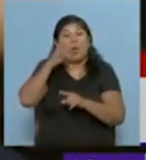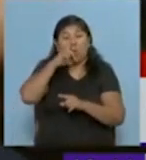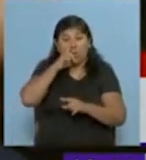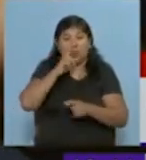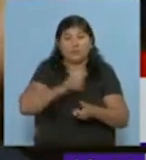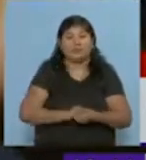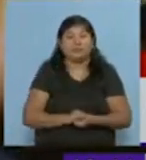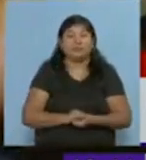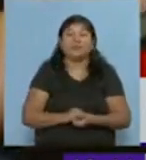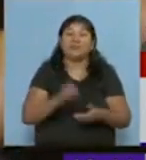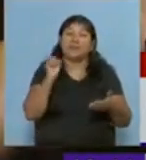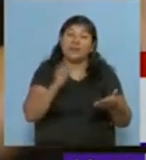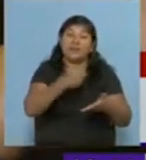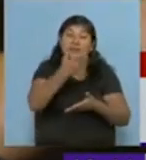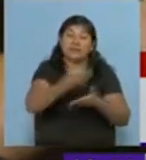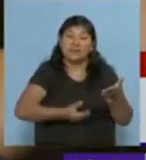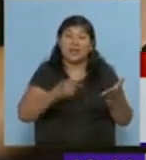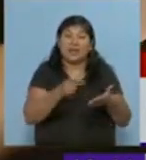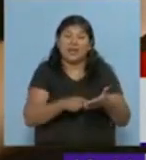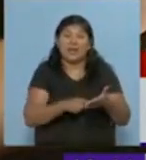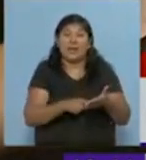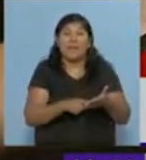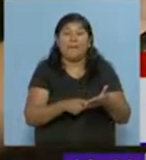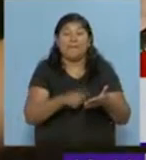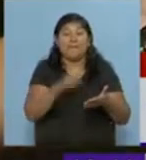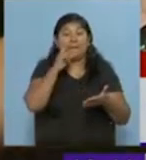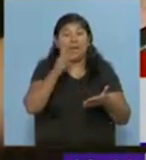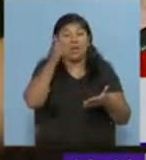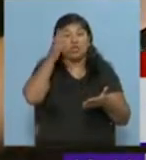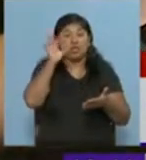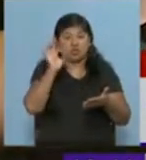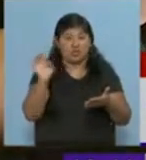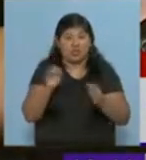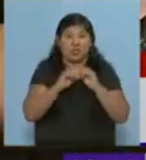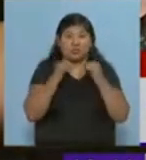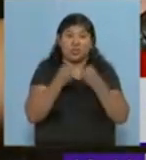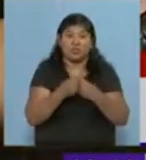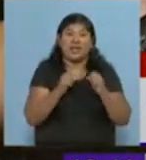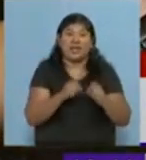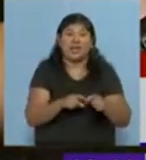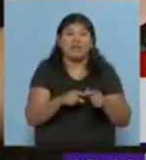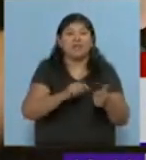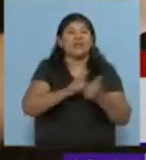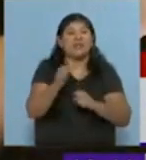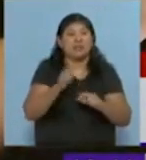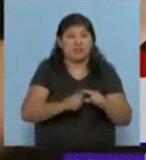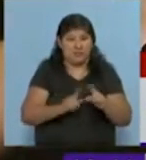julio, o sea, se incrementa a 1.800 en total el adicional por